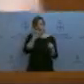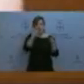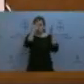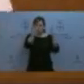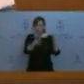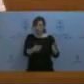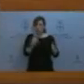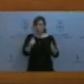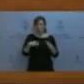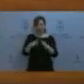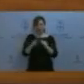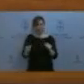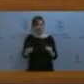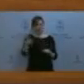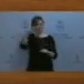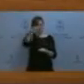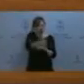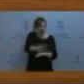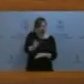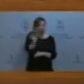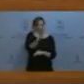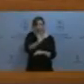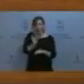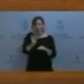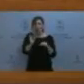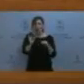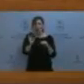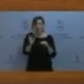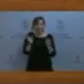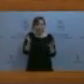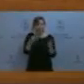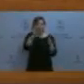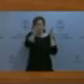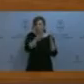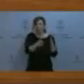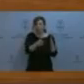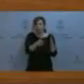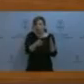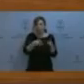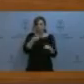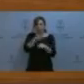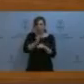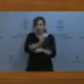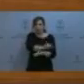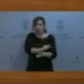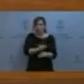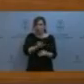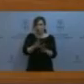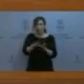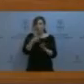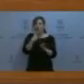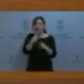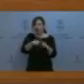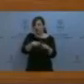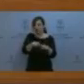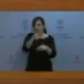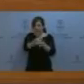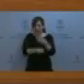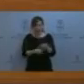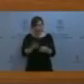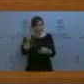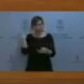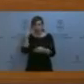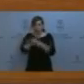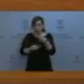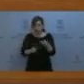órdenes de Andalucía o está a las propias órdenes suyas, pero lo que le puedo garantizar es que hace y dice cosas que antes ni hacía